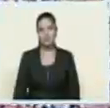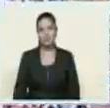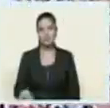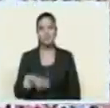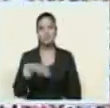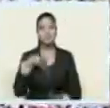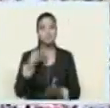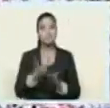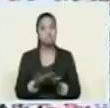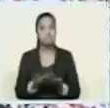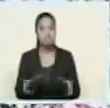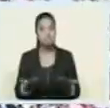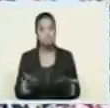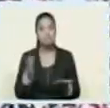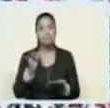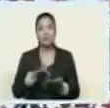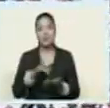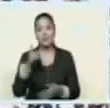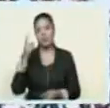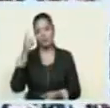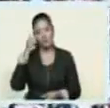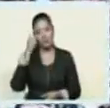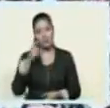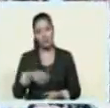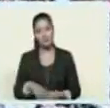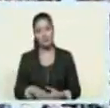hasta que llegó el día